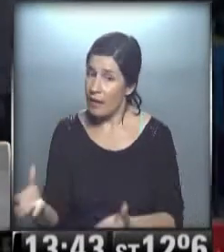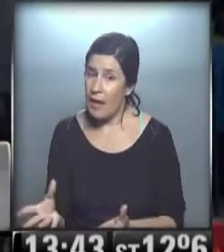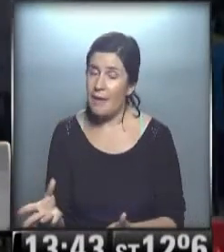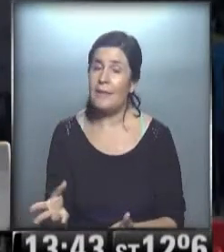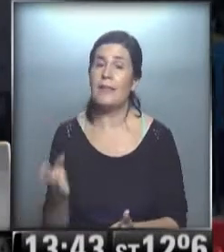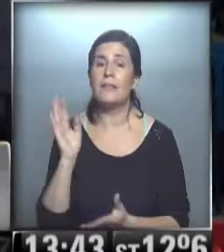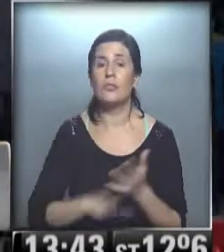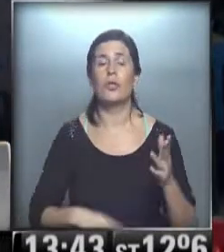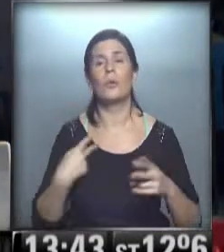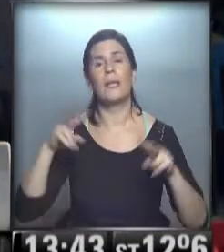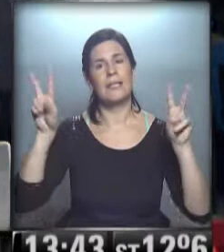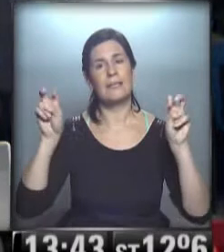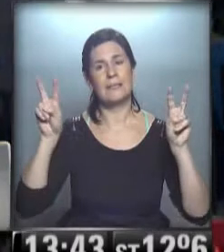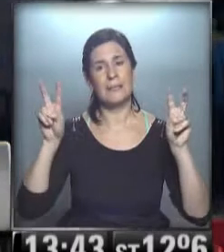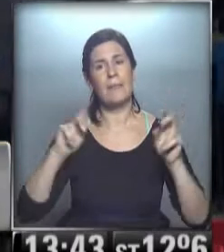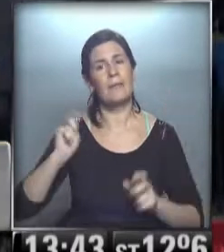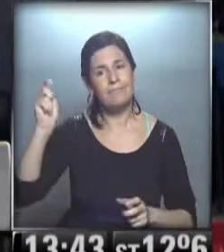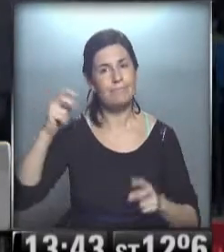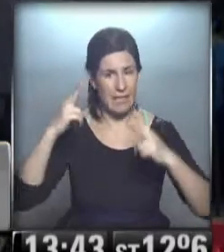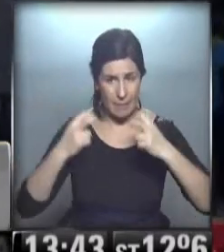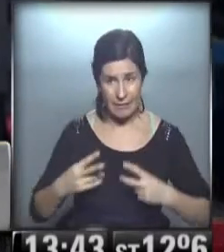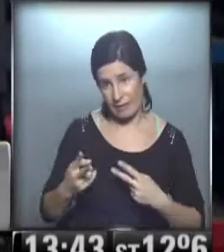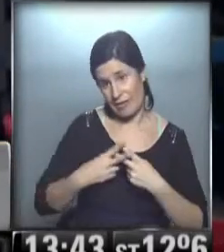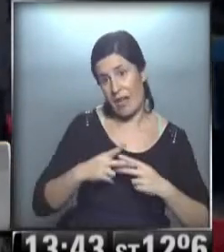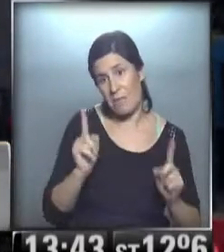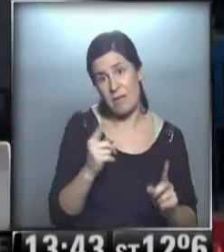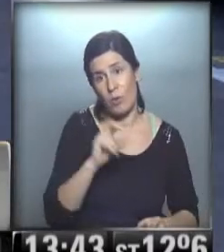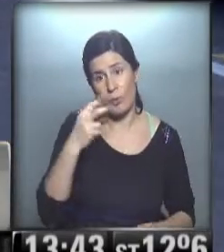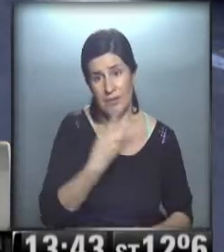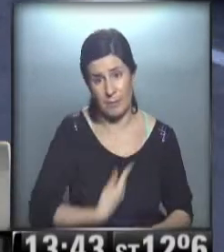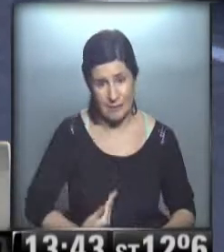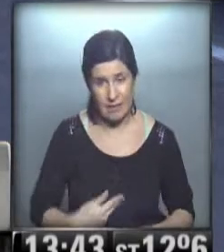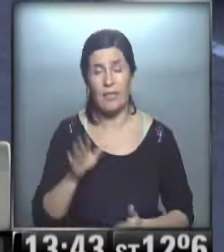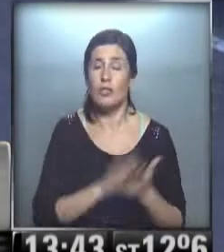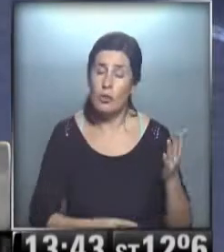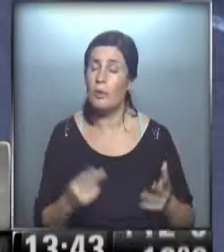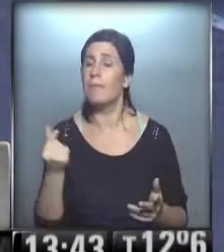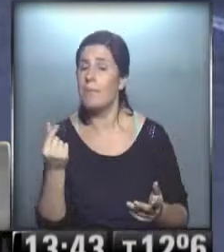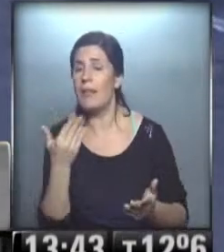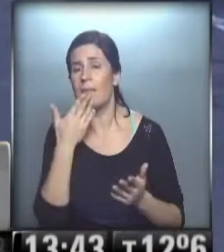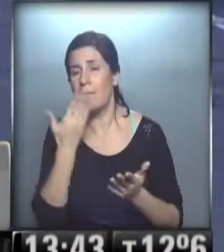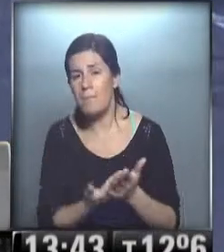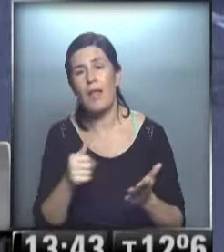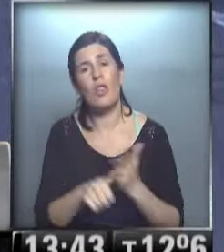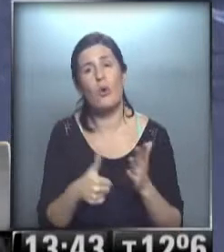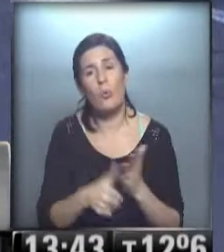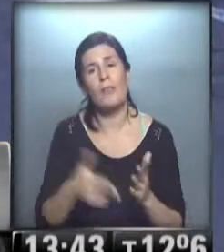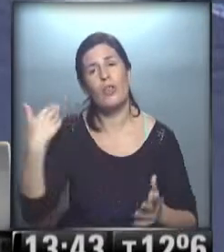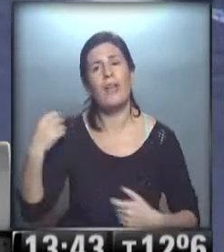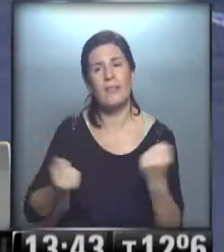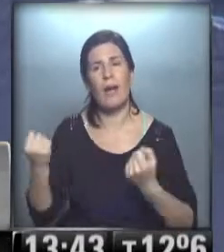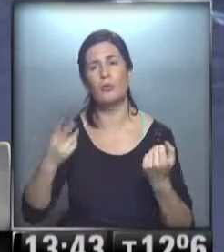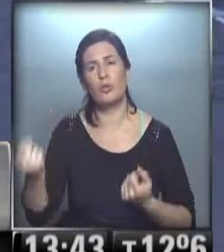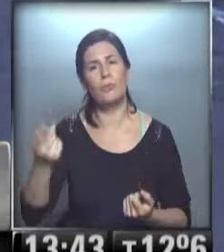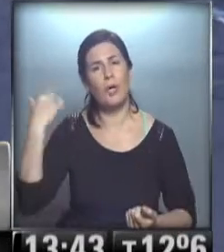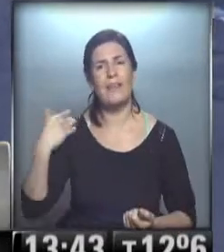la causa en la que se lo investiga. Lo hizo por escrito por presuntas irregularidades en la documentación de un auto comprado en el año